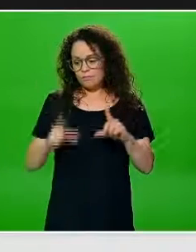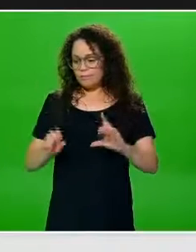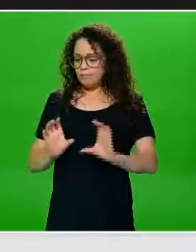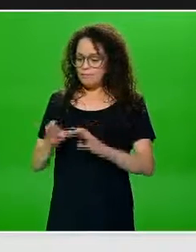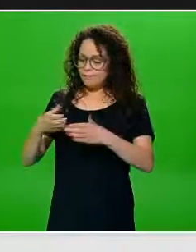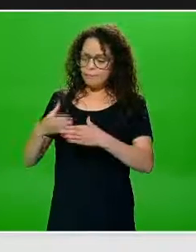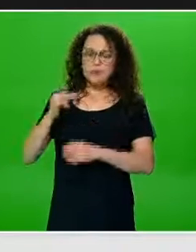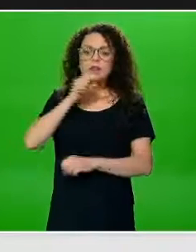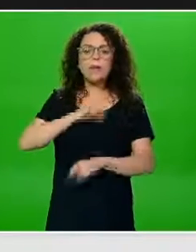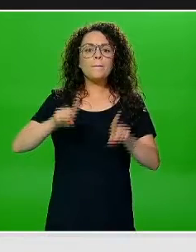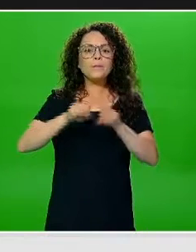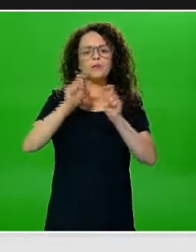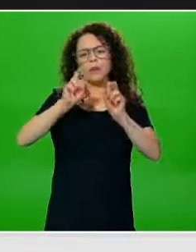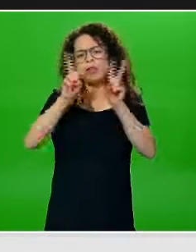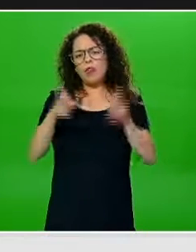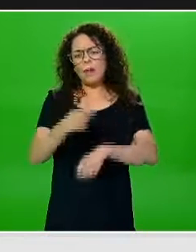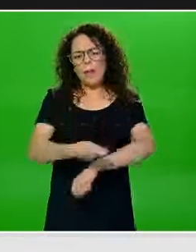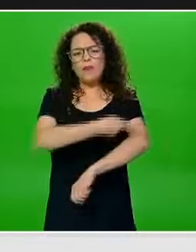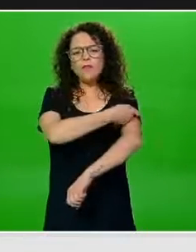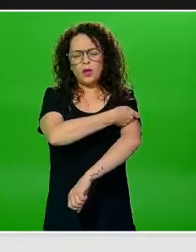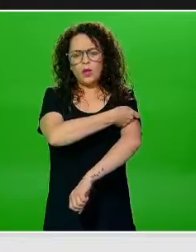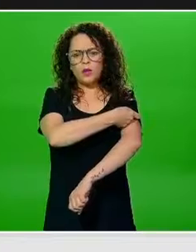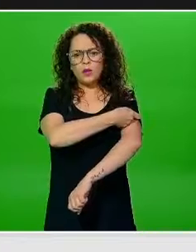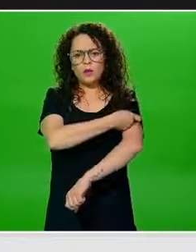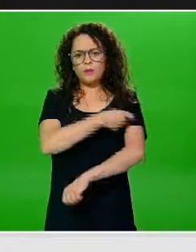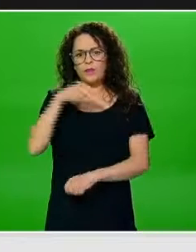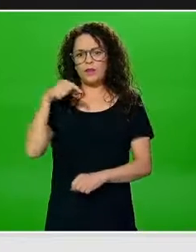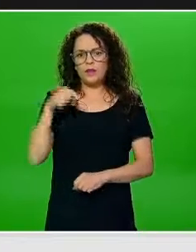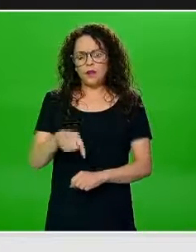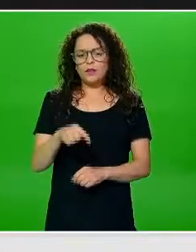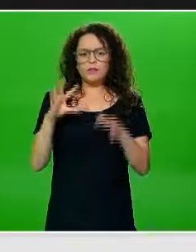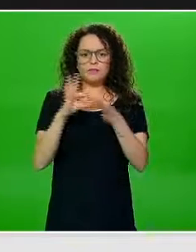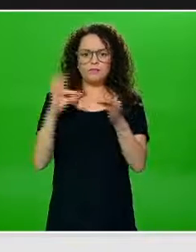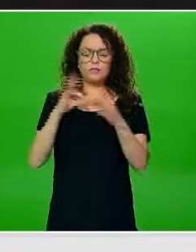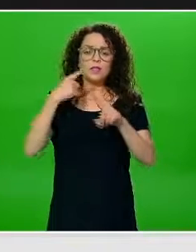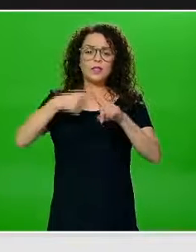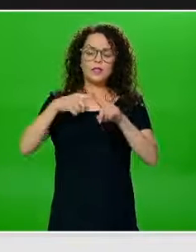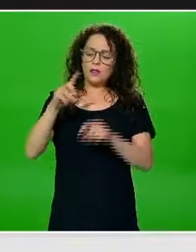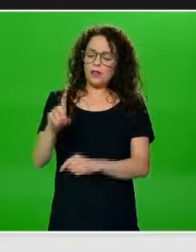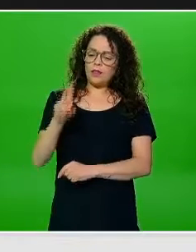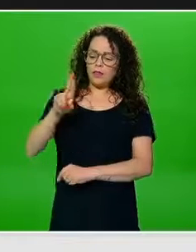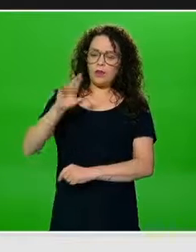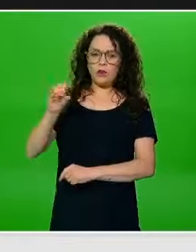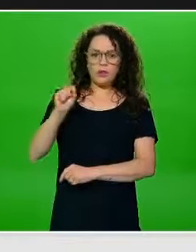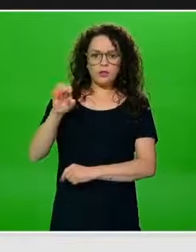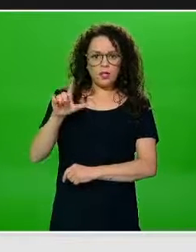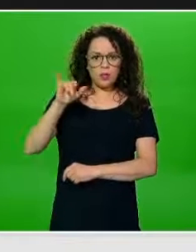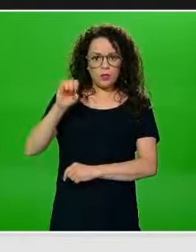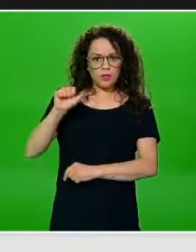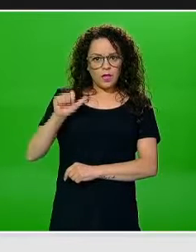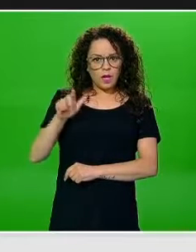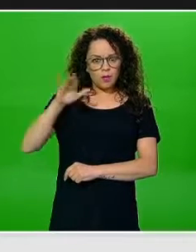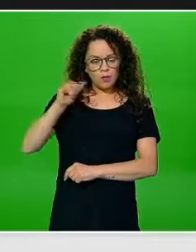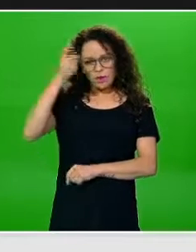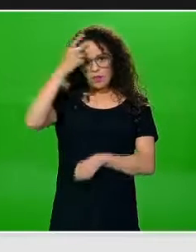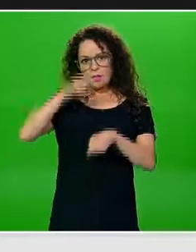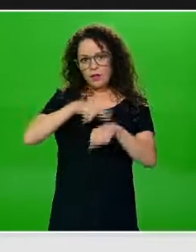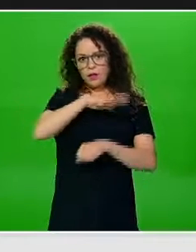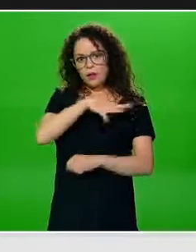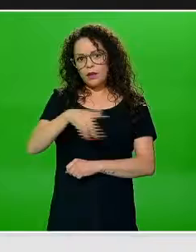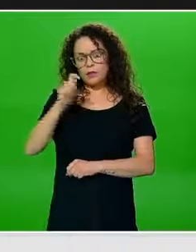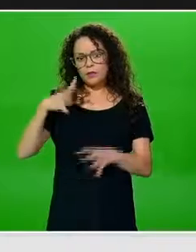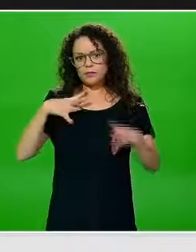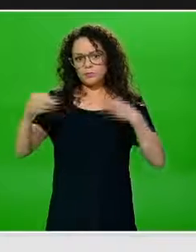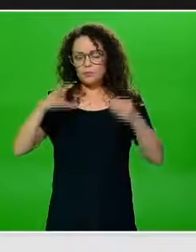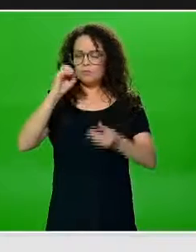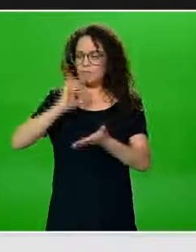al componente de vacunas que nos presentó el doctor José Luis Salomía Segarra, director general de epidemiología. Muchas gracias, doctor.